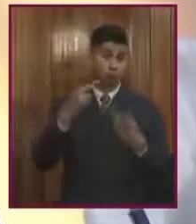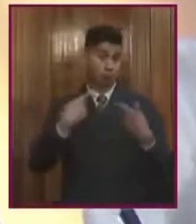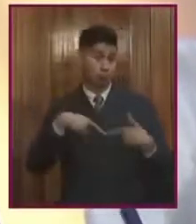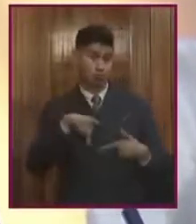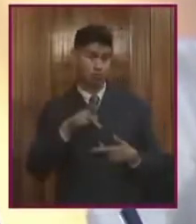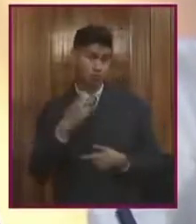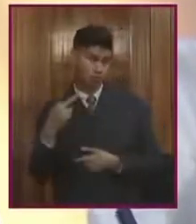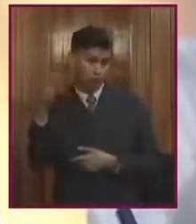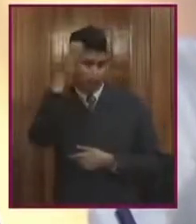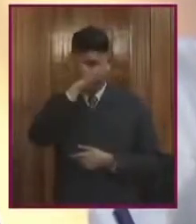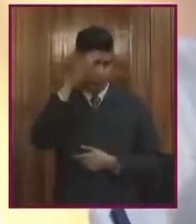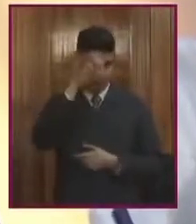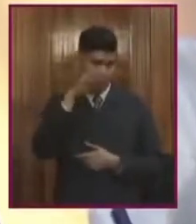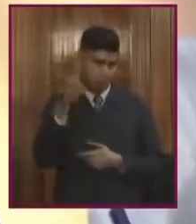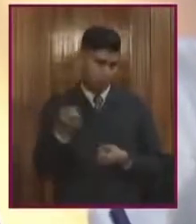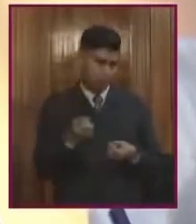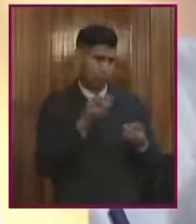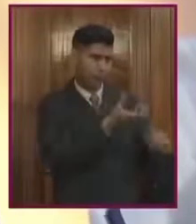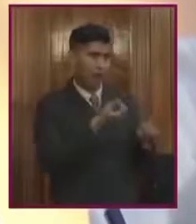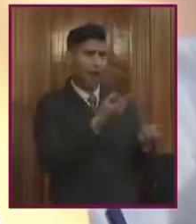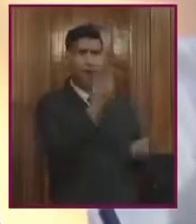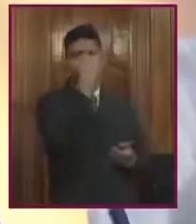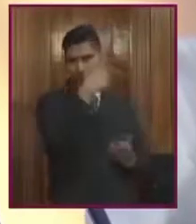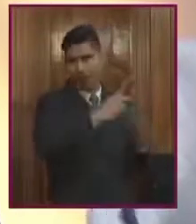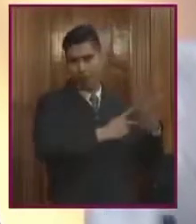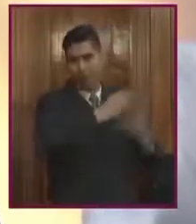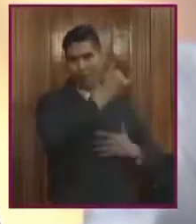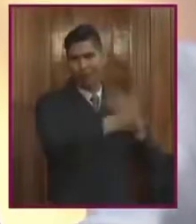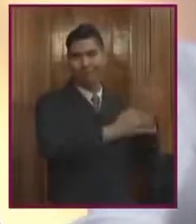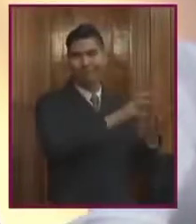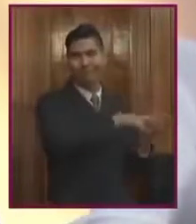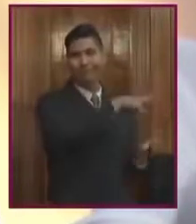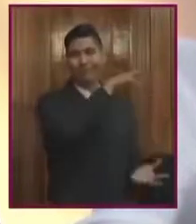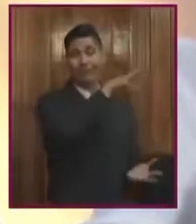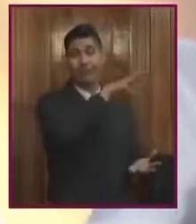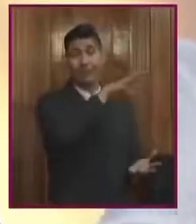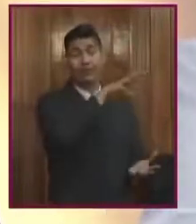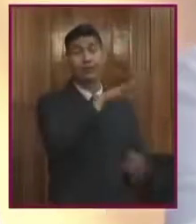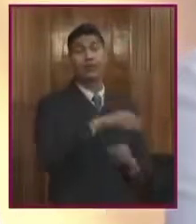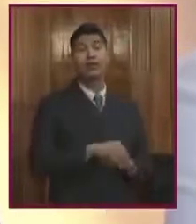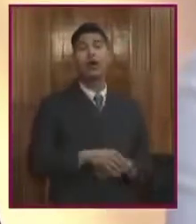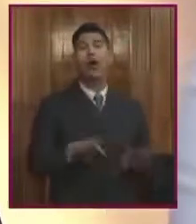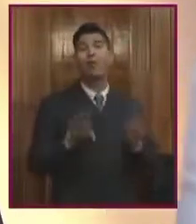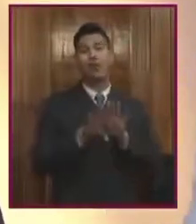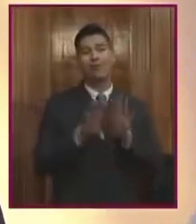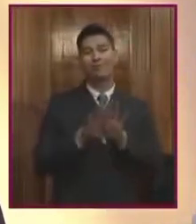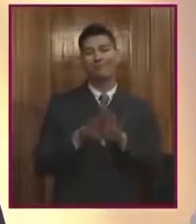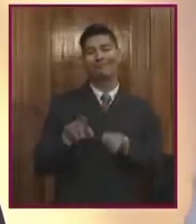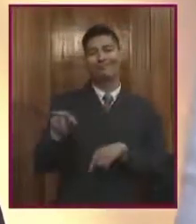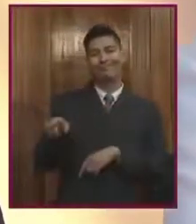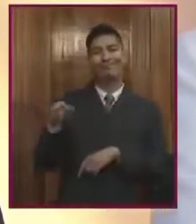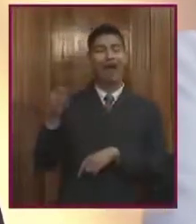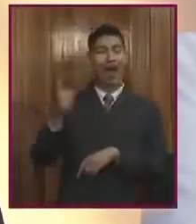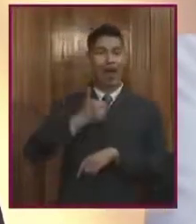las experiencias que se gesten en los trabajos del aula puedan darle